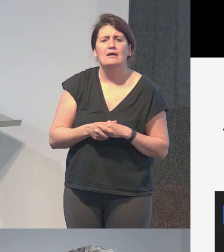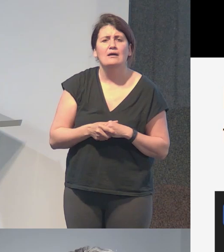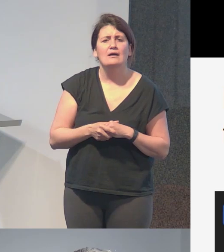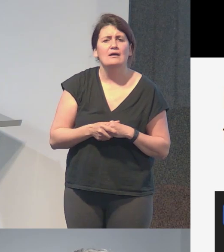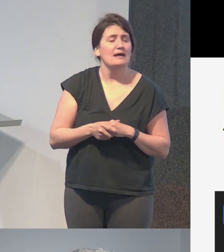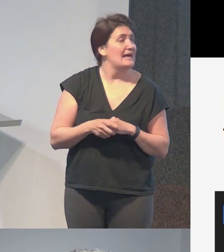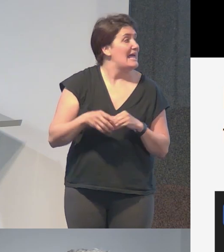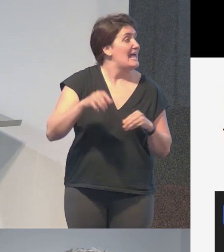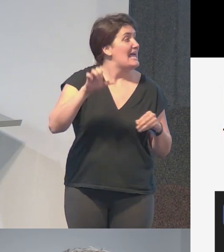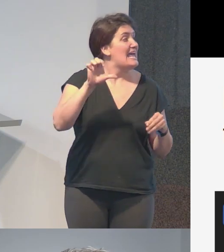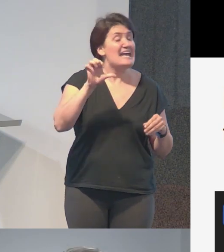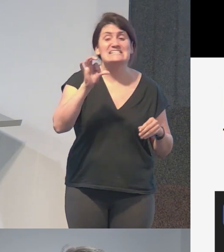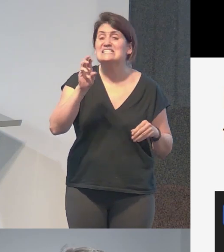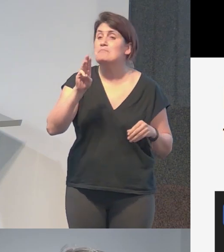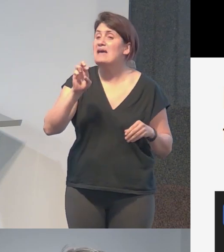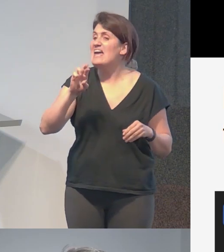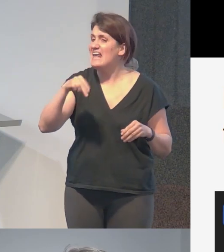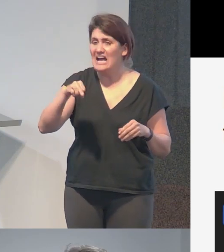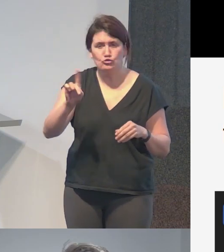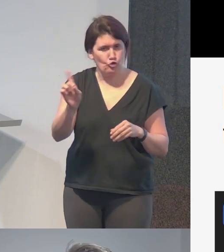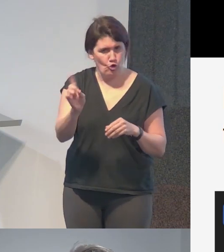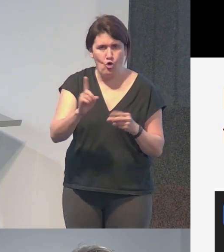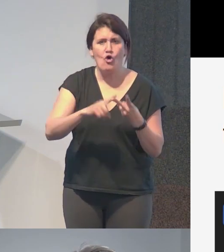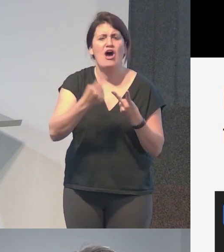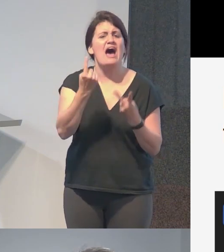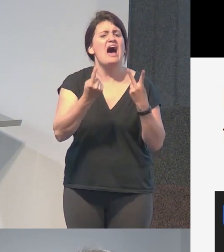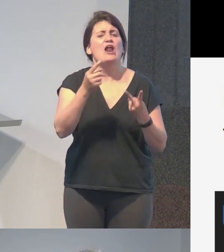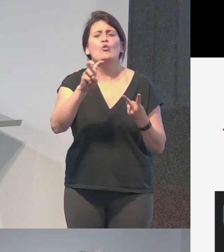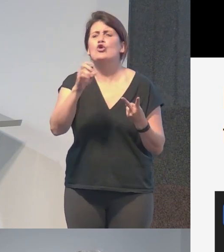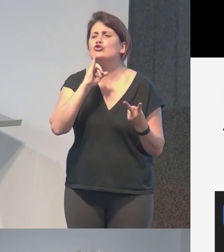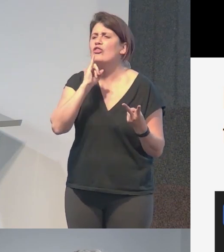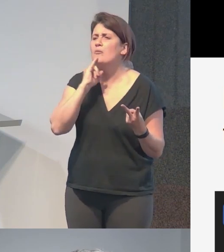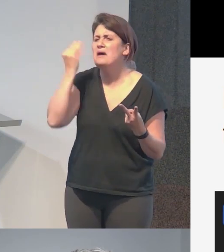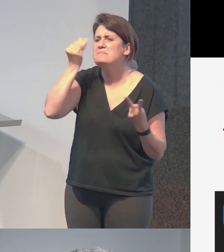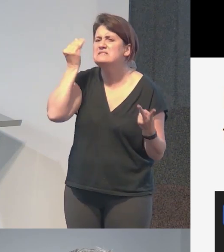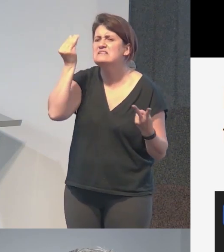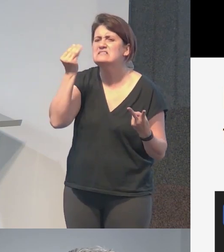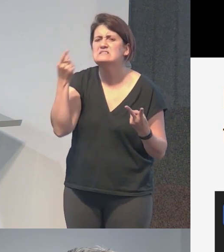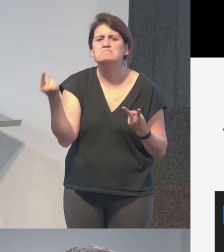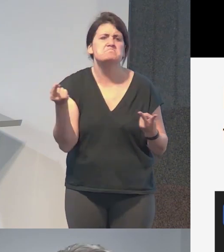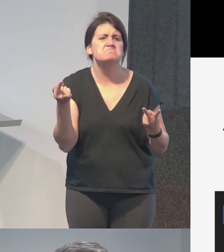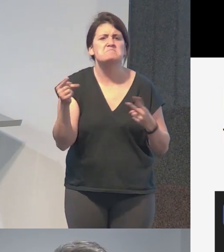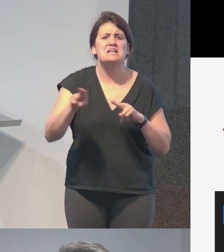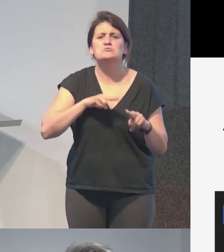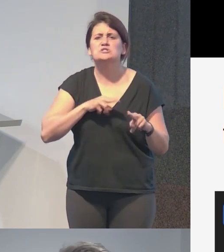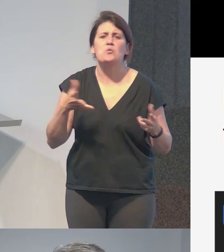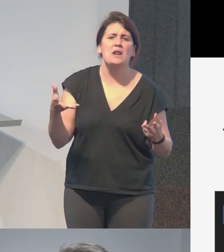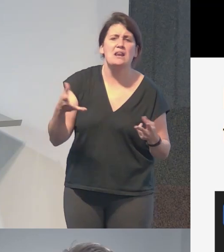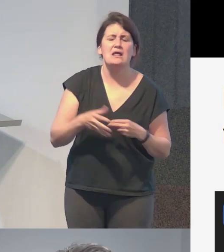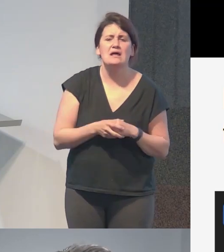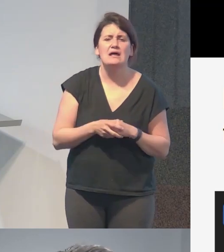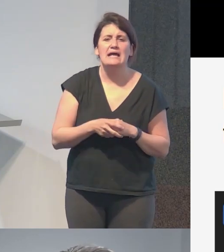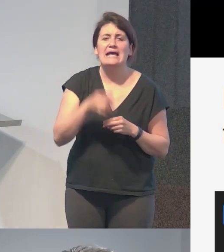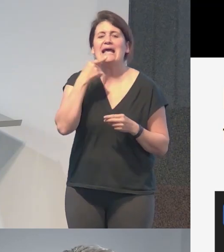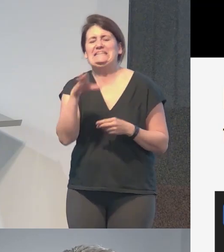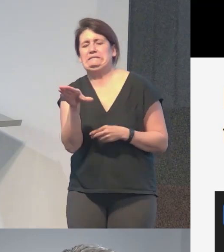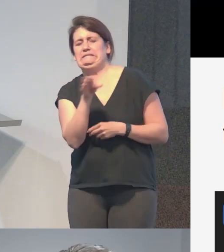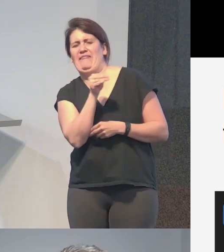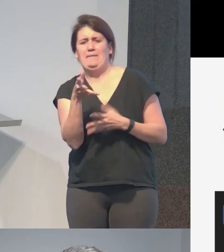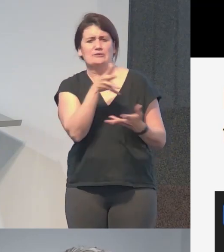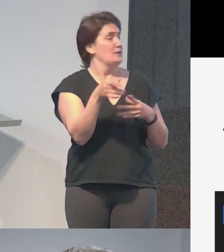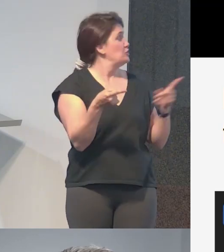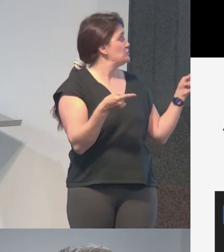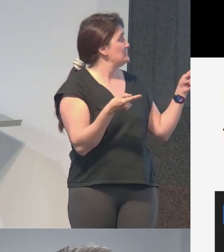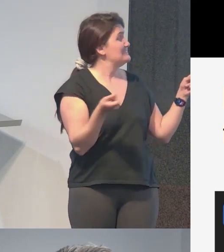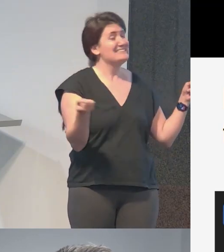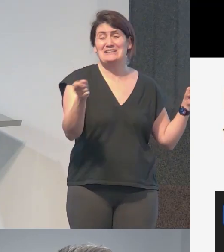Esperanto, ¿no? ¿Alguien intenta acertar esta lengua que veis aquí escrita en la pantalla? Que se medio entiende, ¿no?